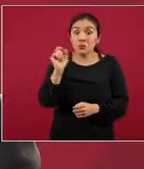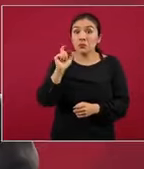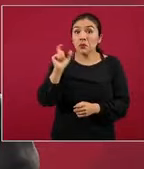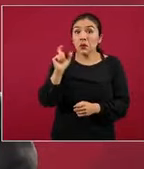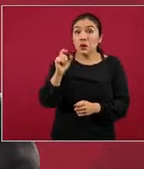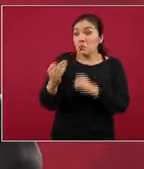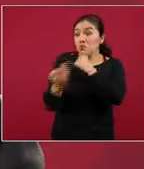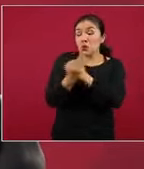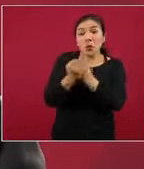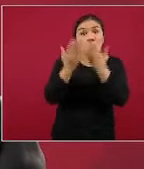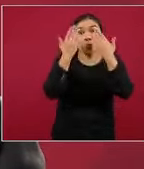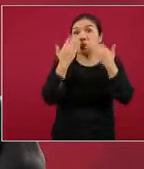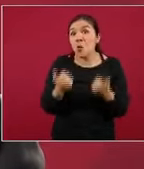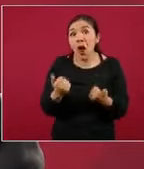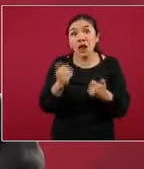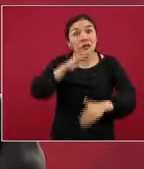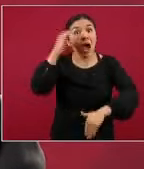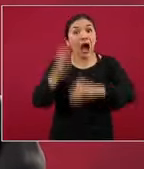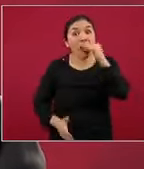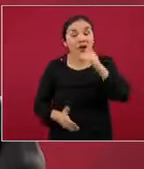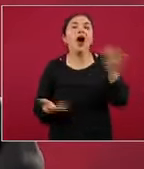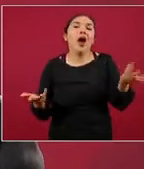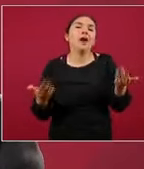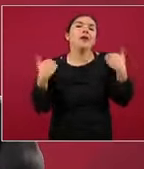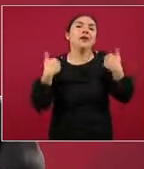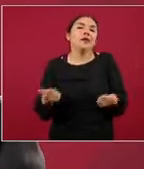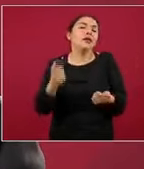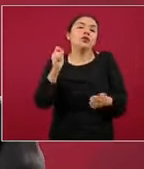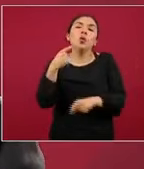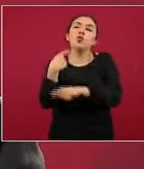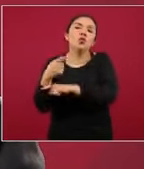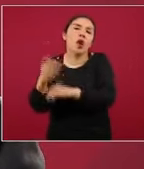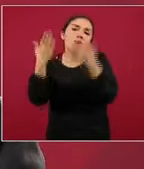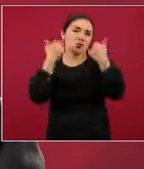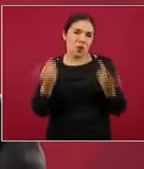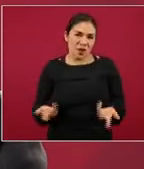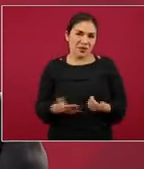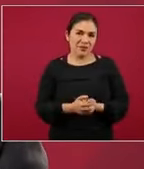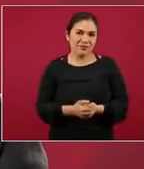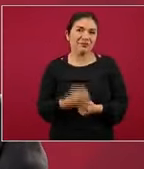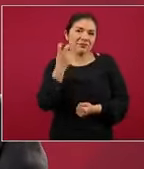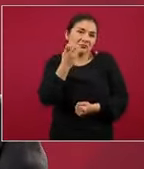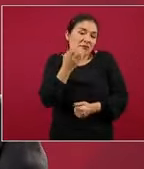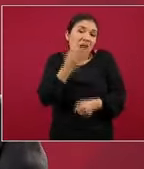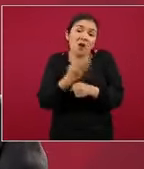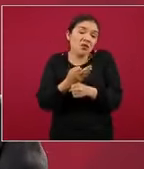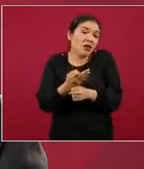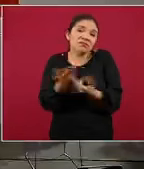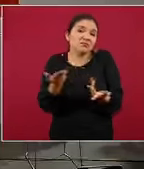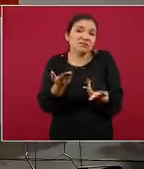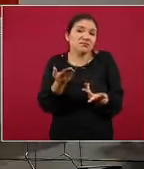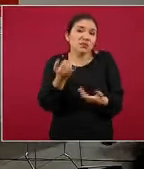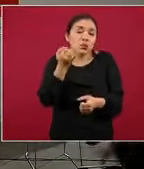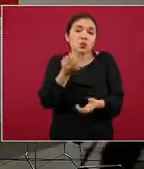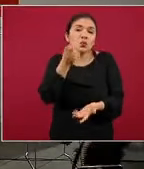protección, pues se llegará a la resolución de que no es duradera. Eso es lo que se sabe hasta el momento.